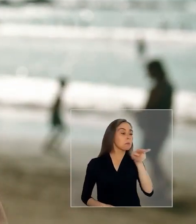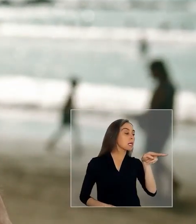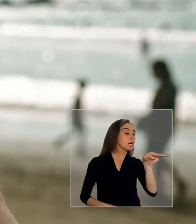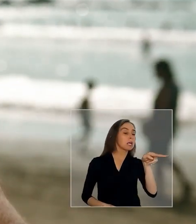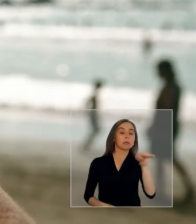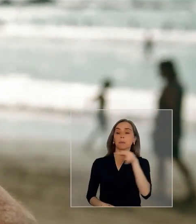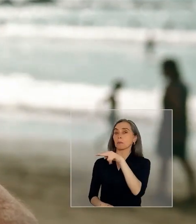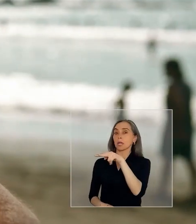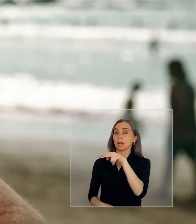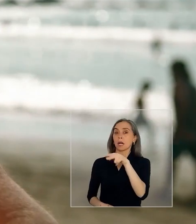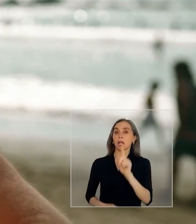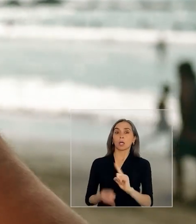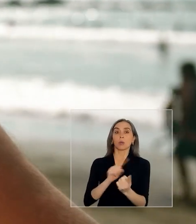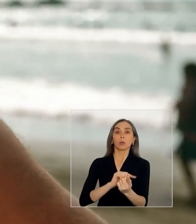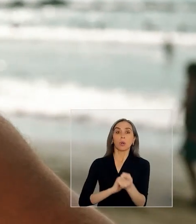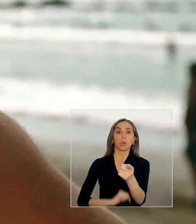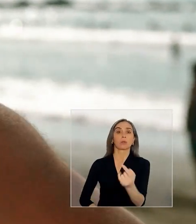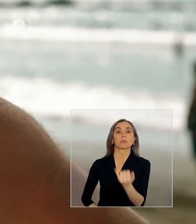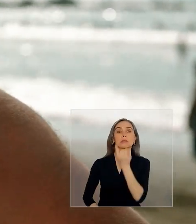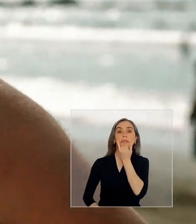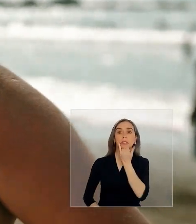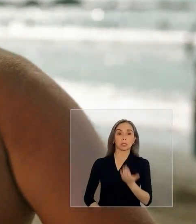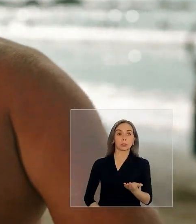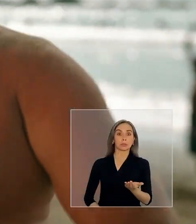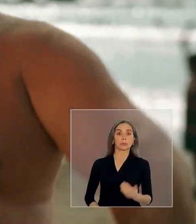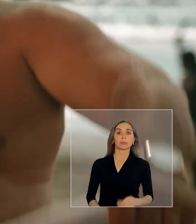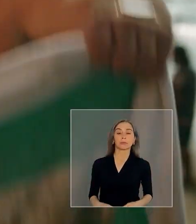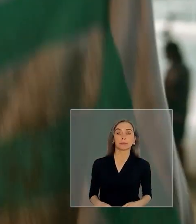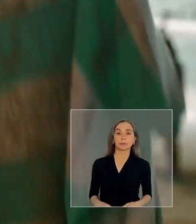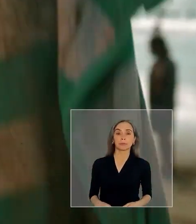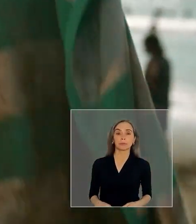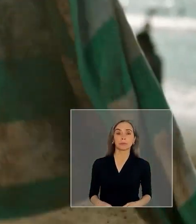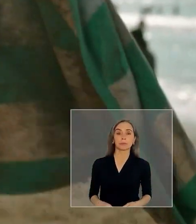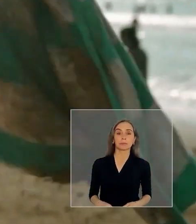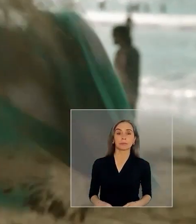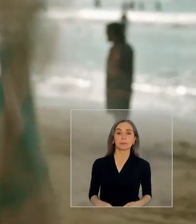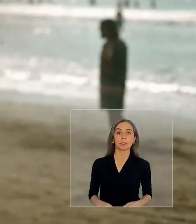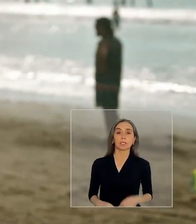Mira siempre a ambos lados para que no cometas una imprudencia.